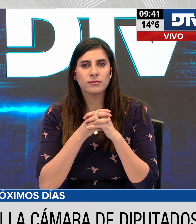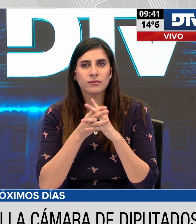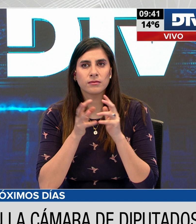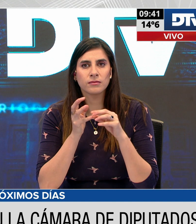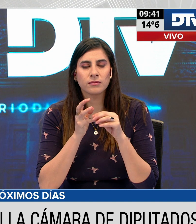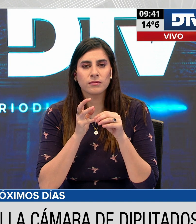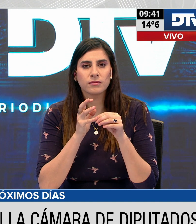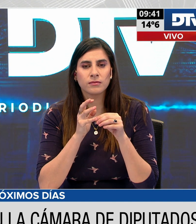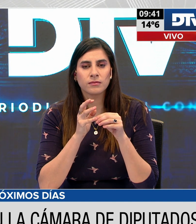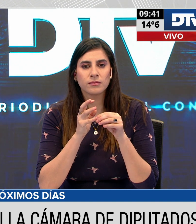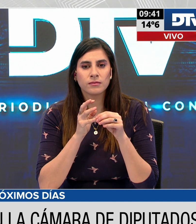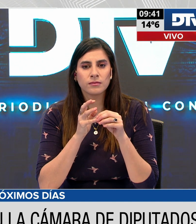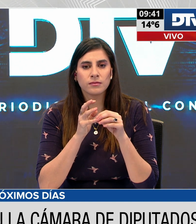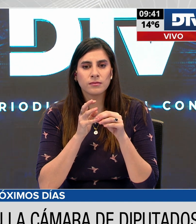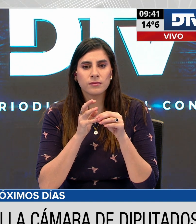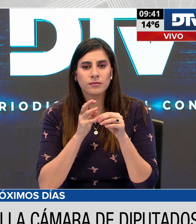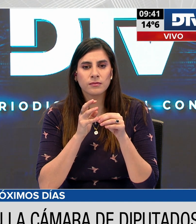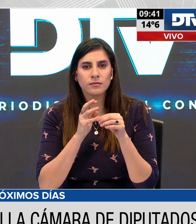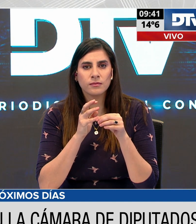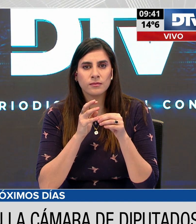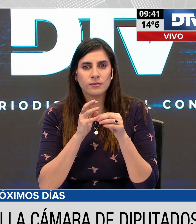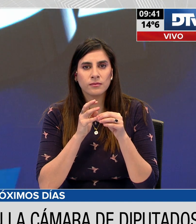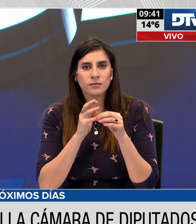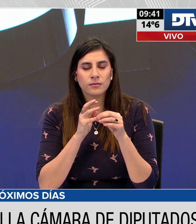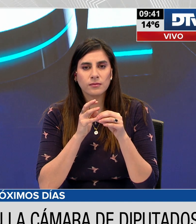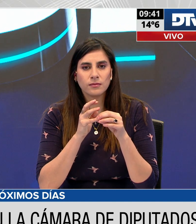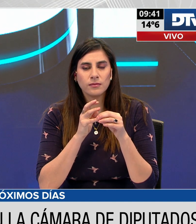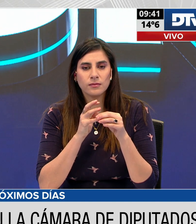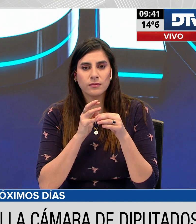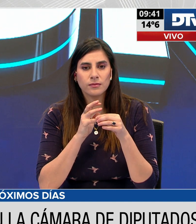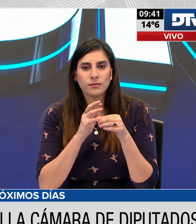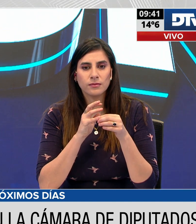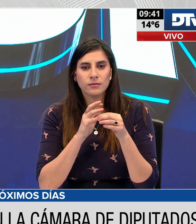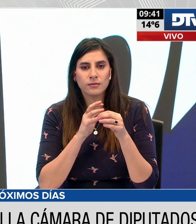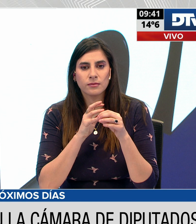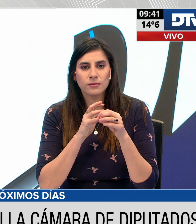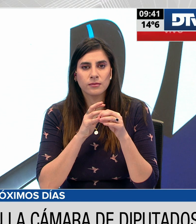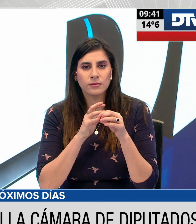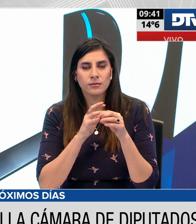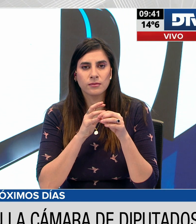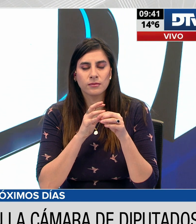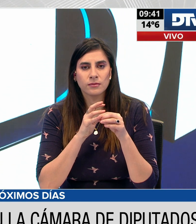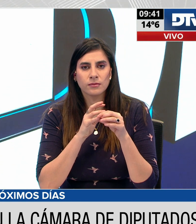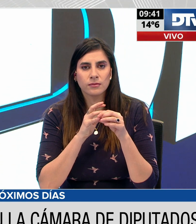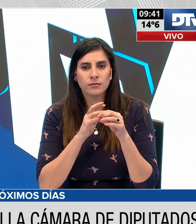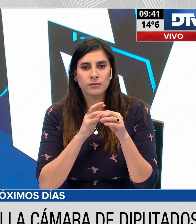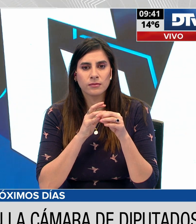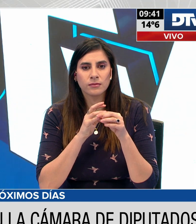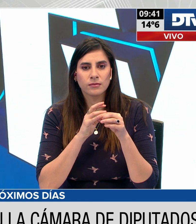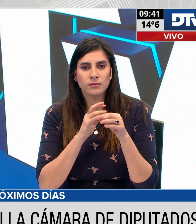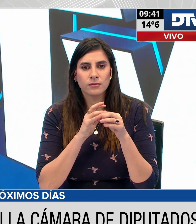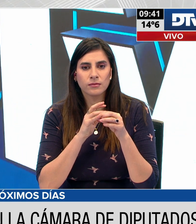que está convocando el oficialismo, porque en el medio estaban las elecciones, como bien vos decís, Vero, de Chaco y Santa Fe, con lo